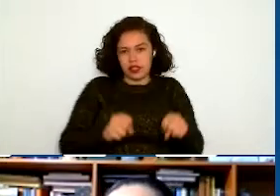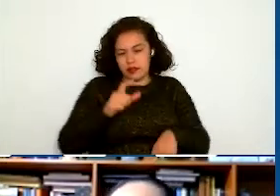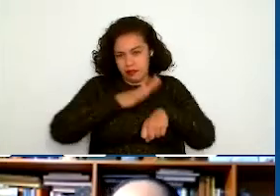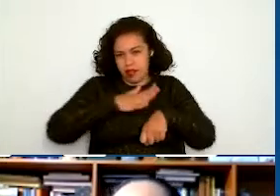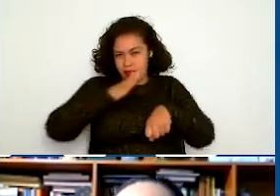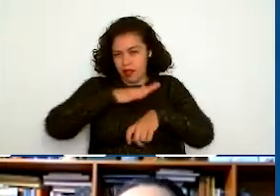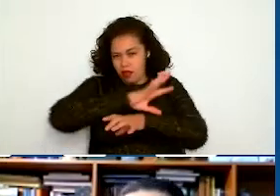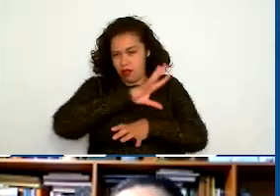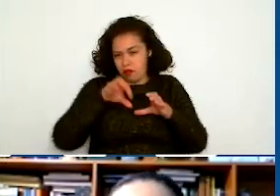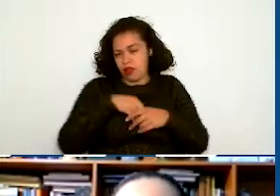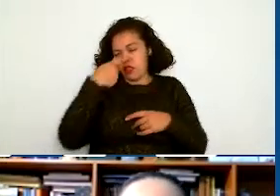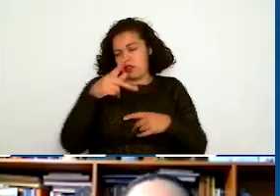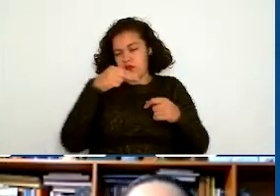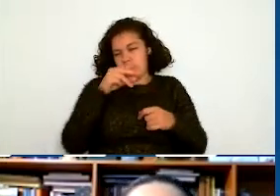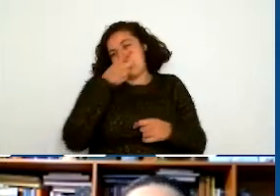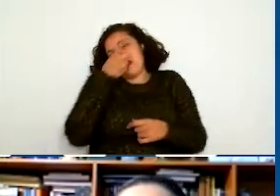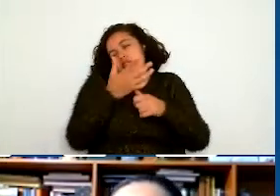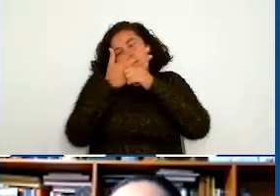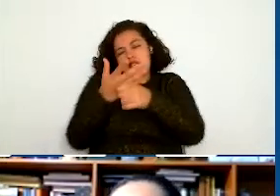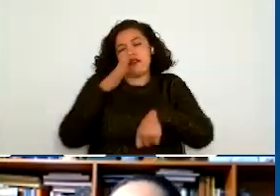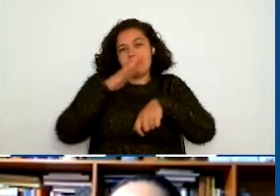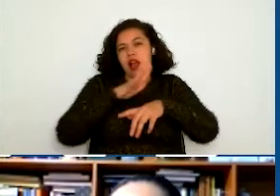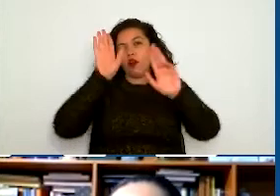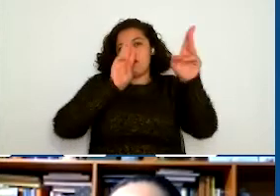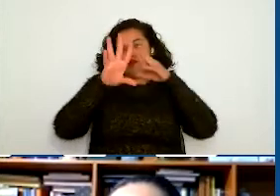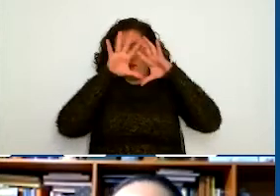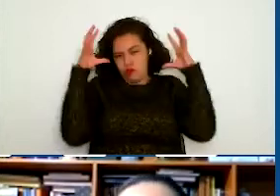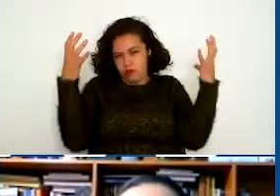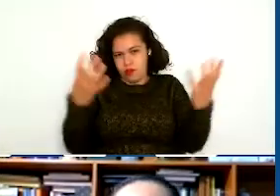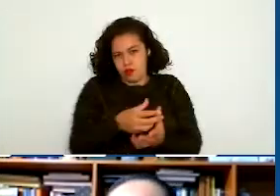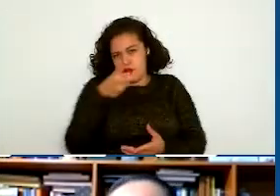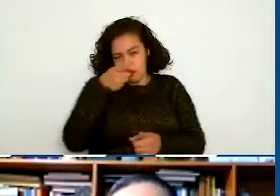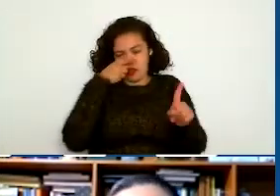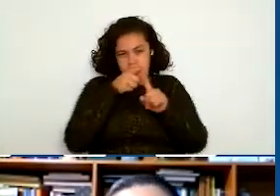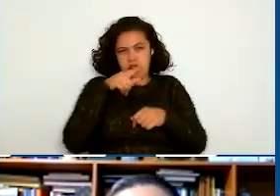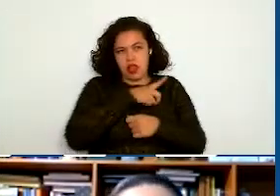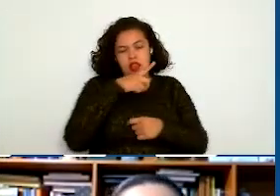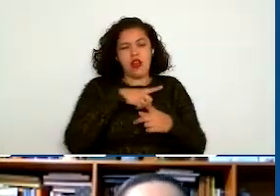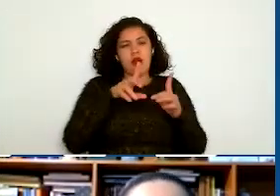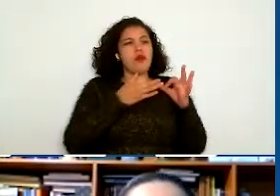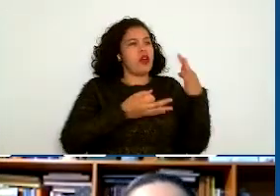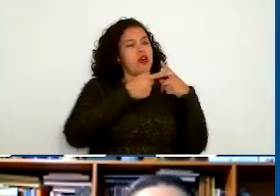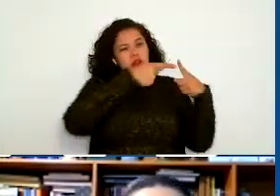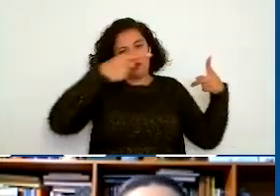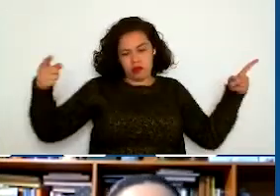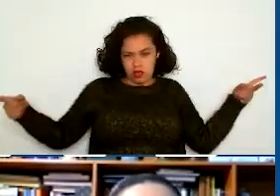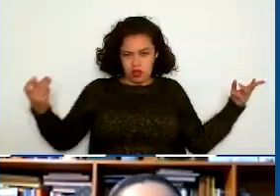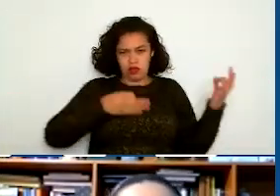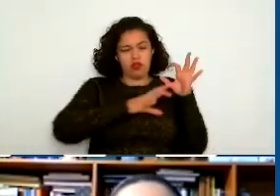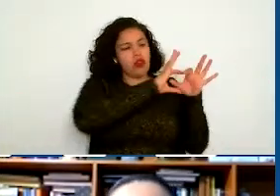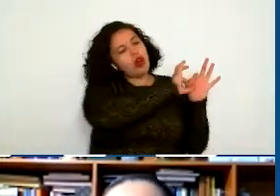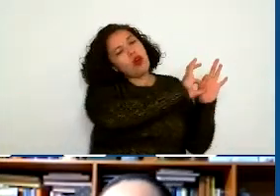integral, como su nombre lo dice, es más global. La intención es que sea plural, ¿no? Que sea interdependiente,